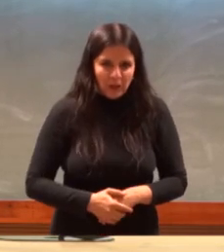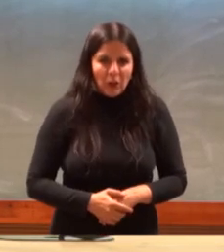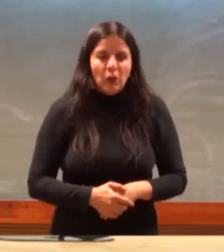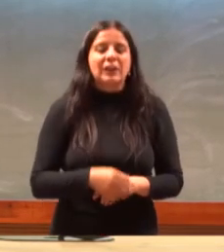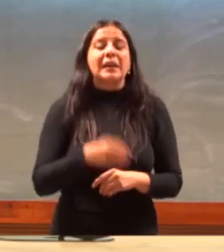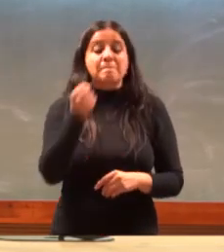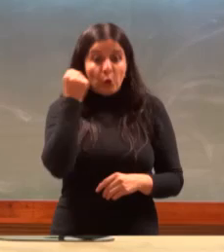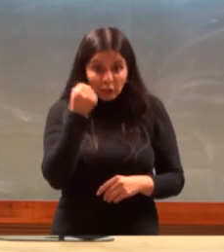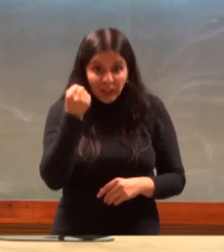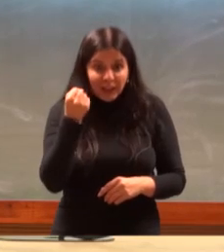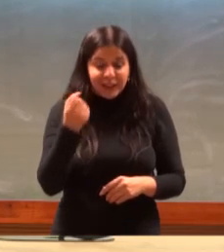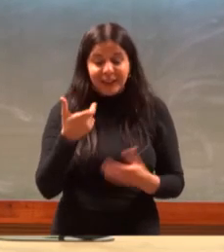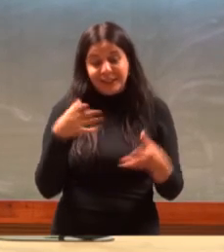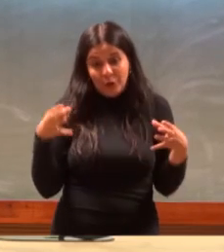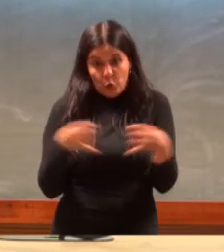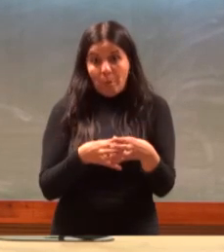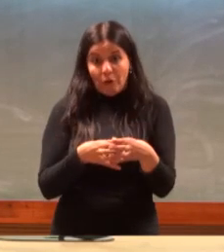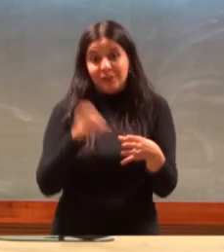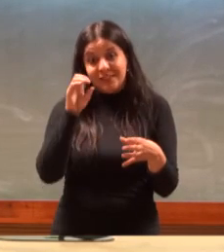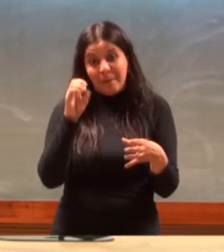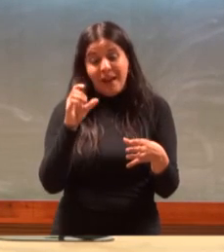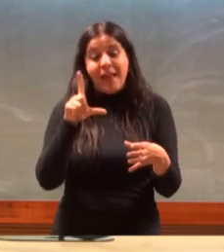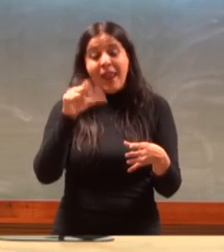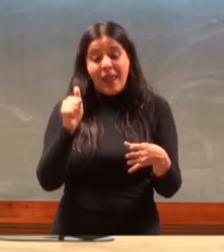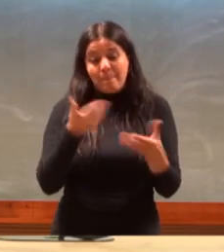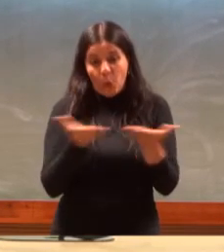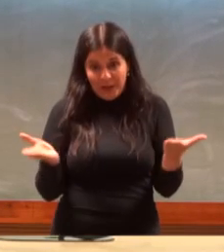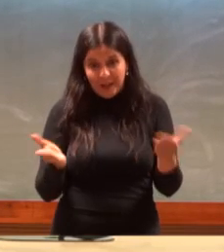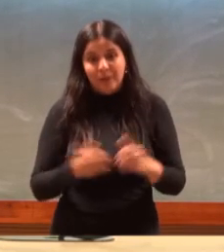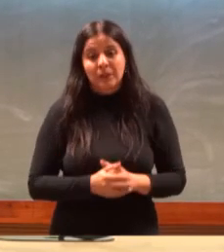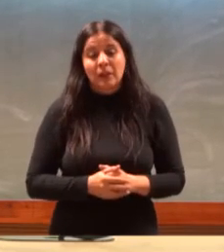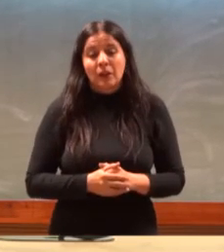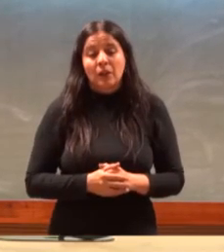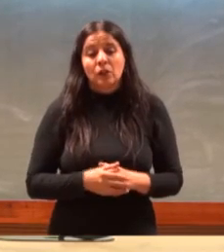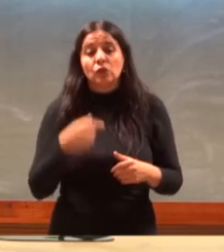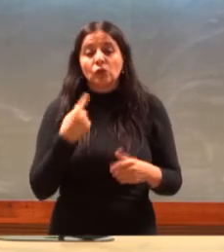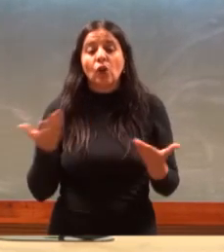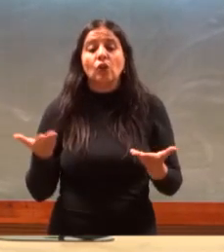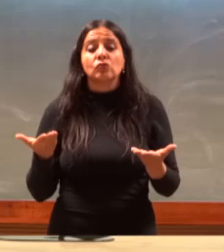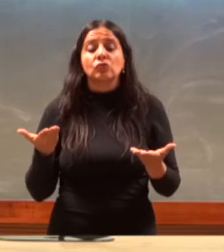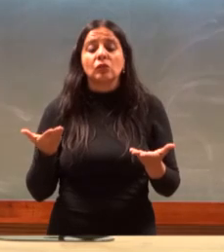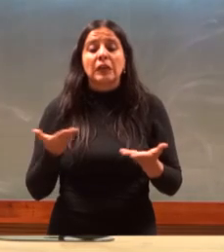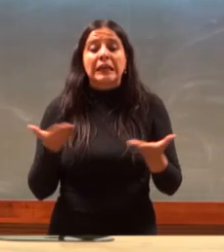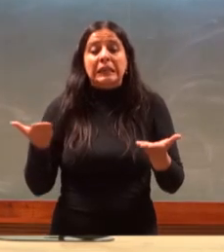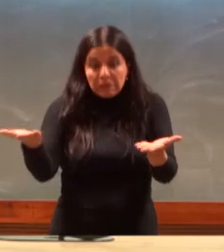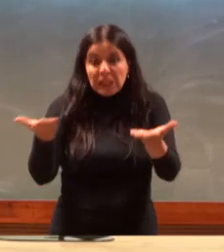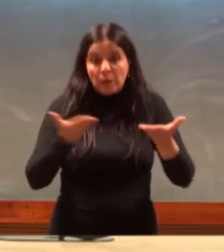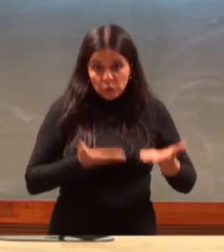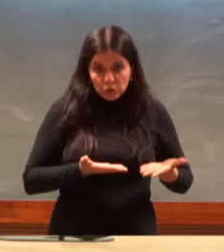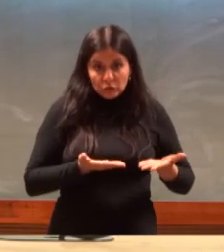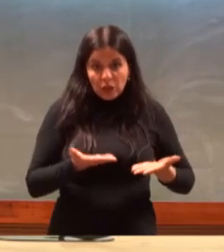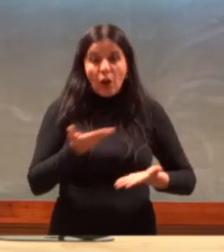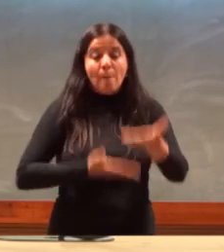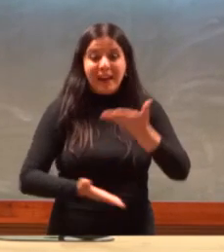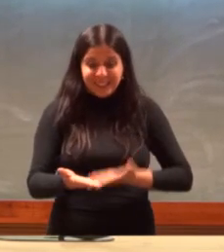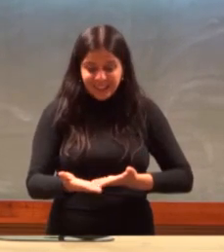pública el colectivo que me propone como decano junto a Andrea boco como vicedecana los invitamos a compartir nuestra propuesta para que juntos sigamos